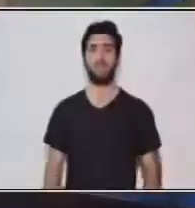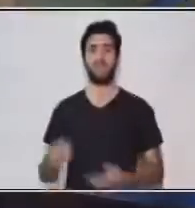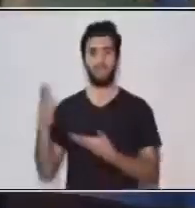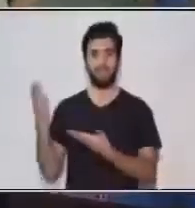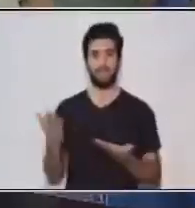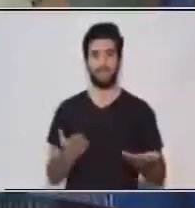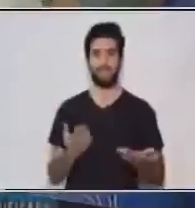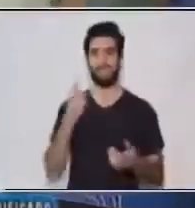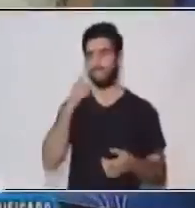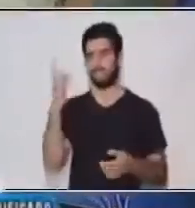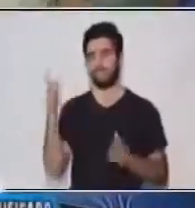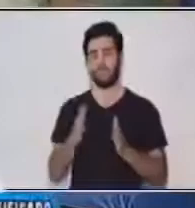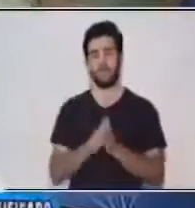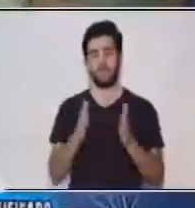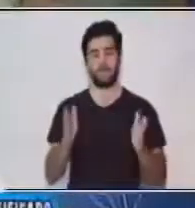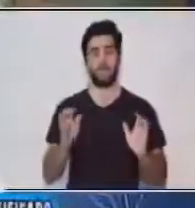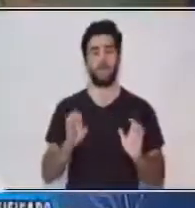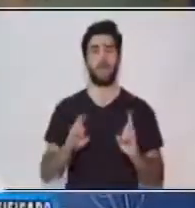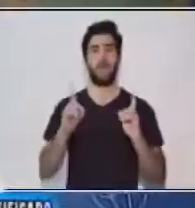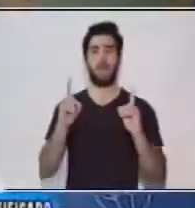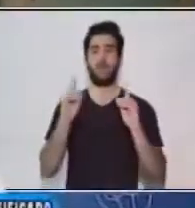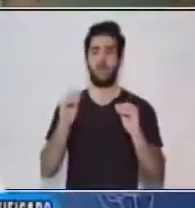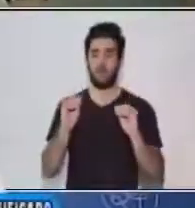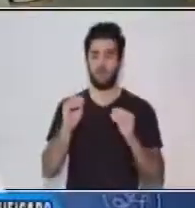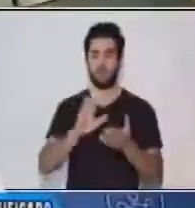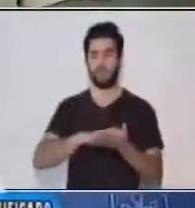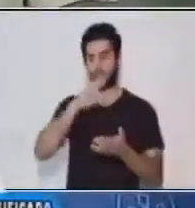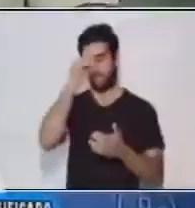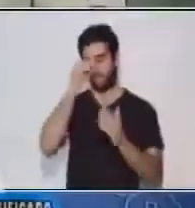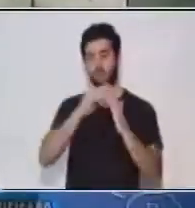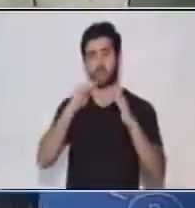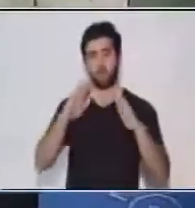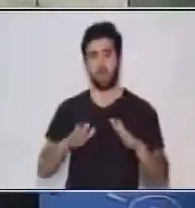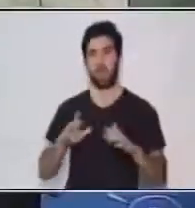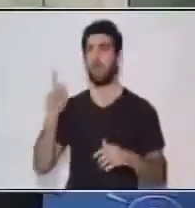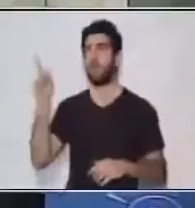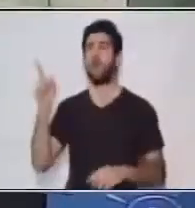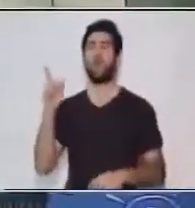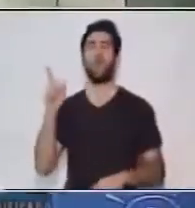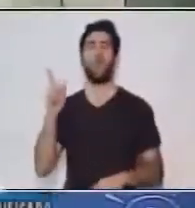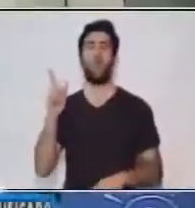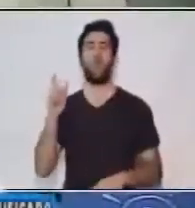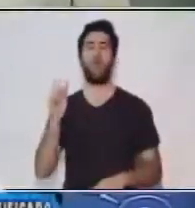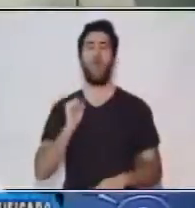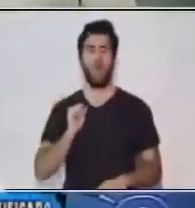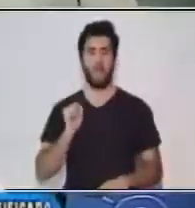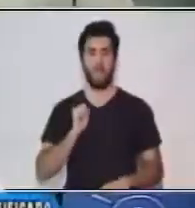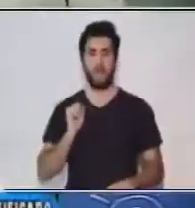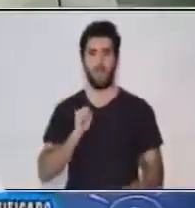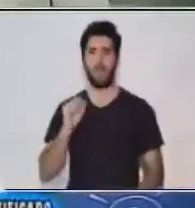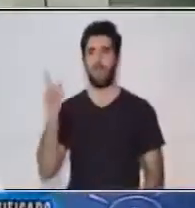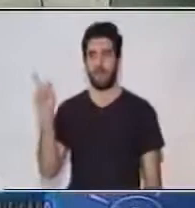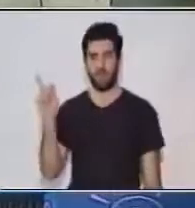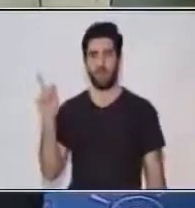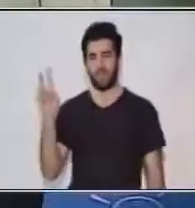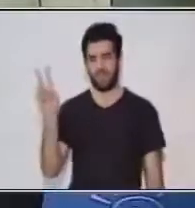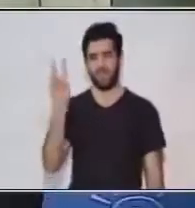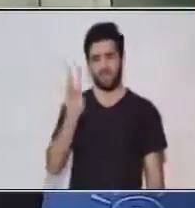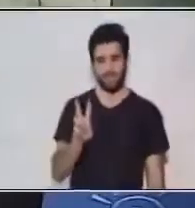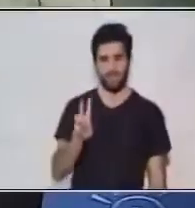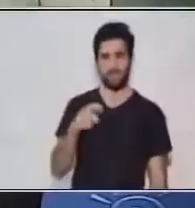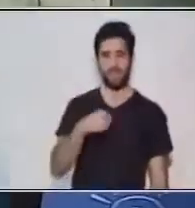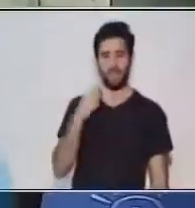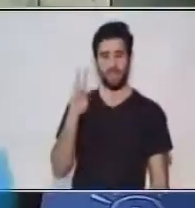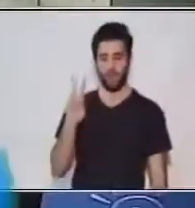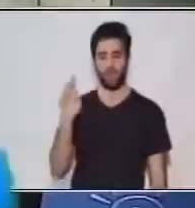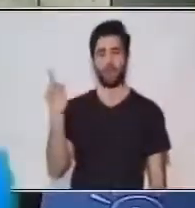Bienvenido a este espacio educativo Aprendo en Casa. Soy Berta Guerra y él es mi compañero Pedro Comelli. Y en esta ocasión vamos a estar viendo el tema